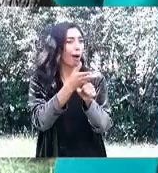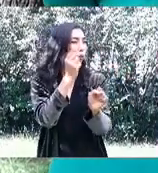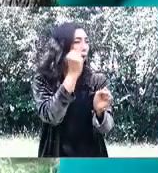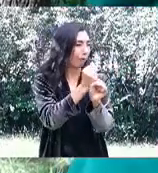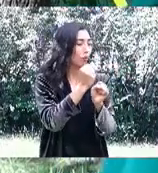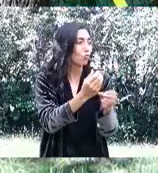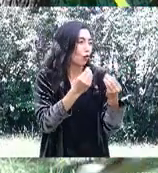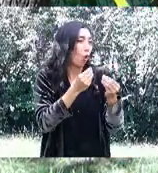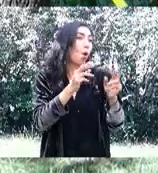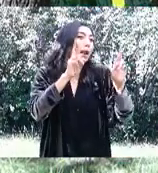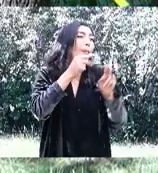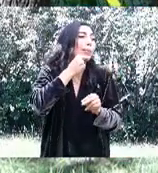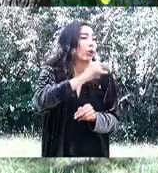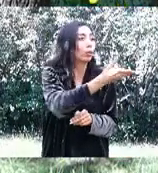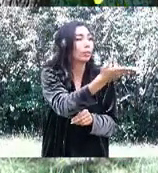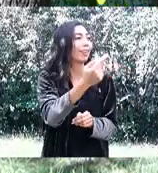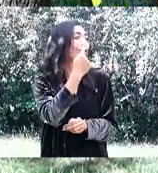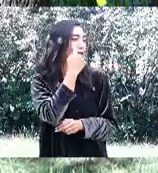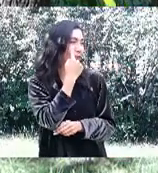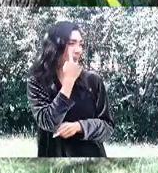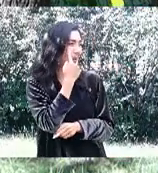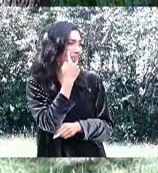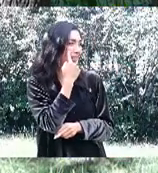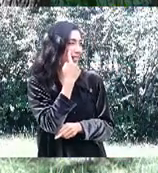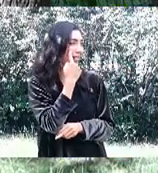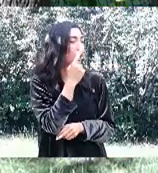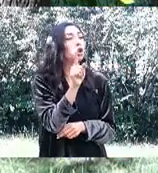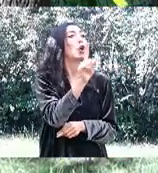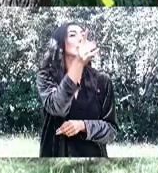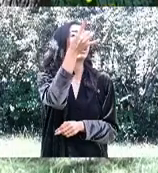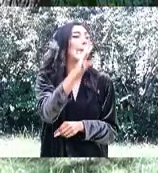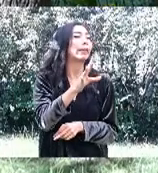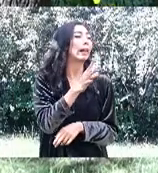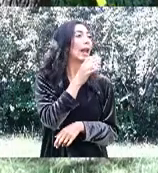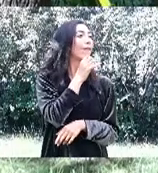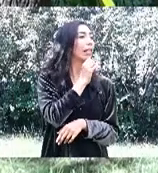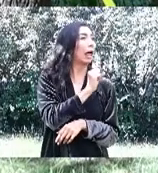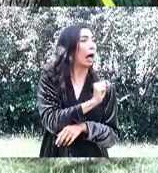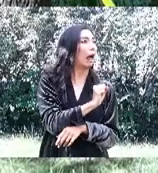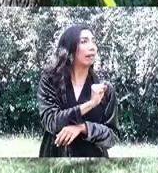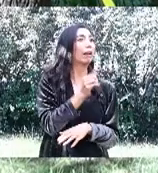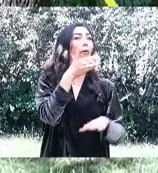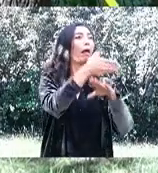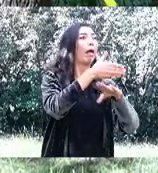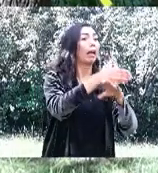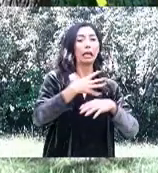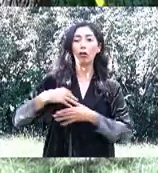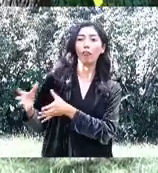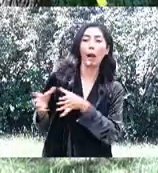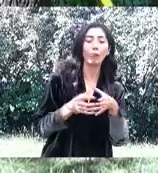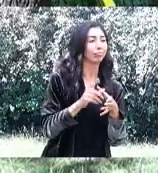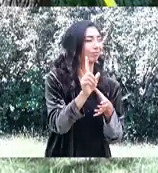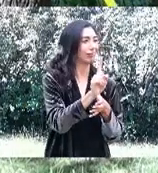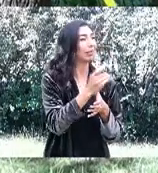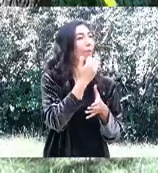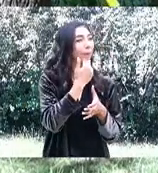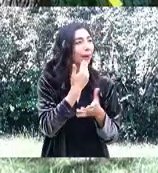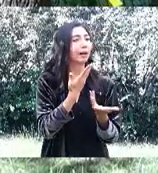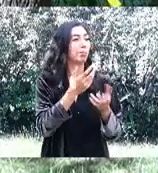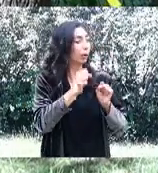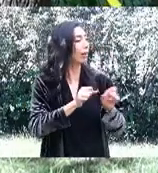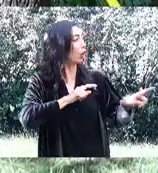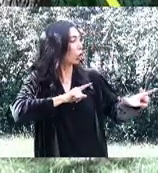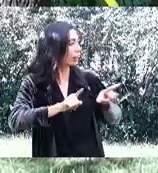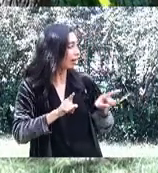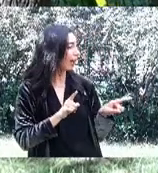eh Y no tan solo participar Cuando tenemos actividades como la Navidad con sus hijos sino que también podamos coordinarnos con todos los equipos para que